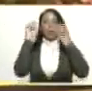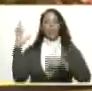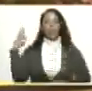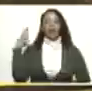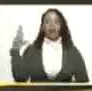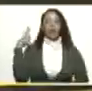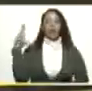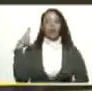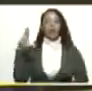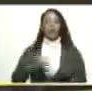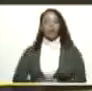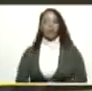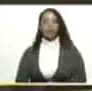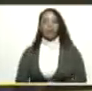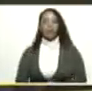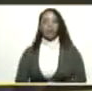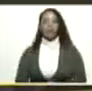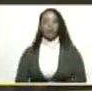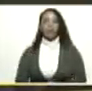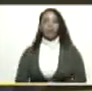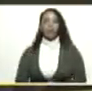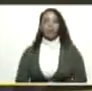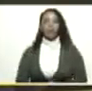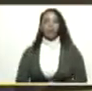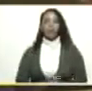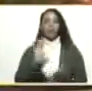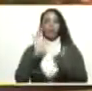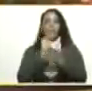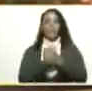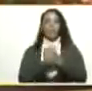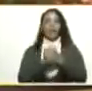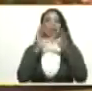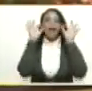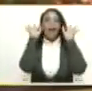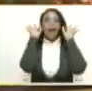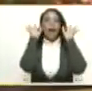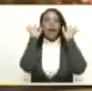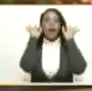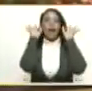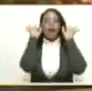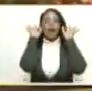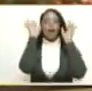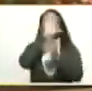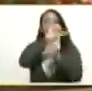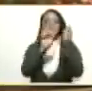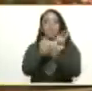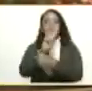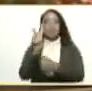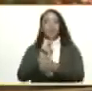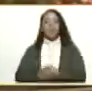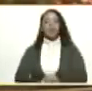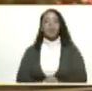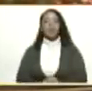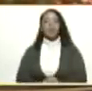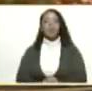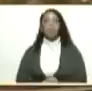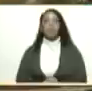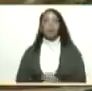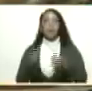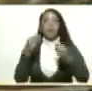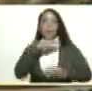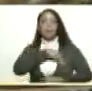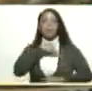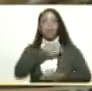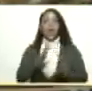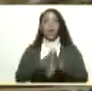Religiosos. La compañera Erika Farías, vicepresidenta para Misiones y